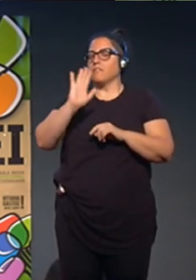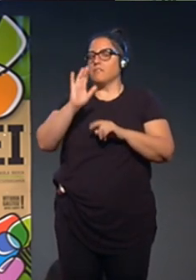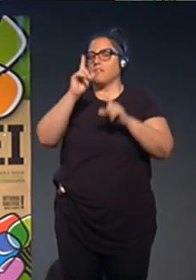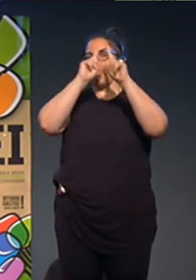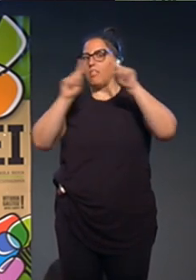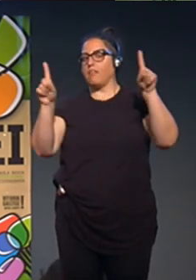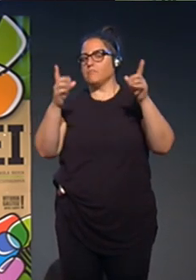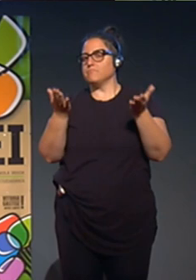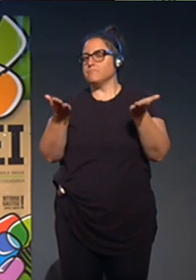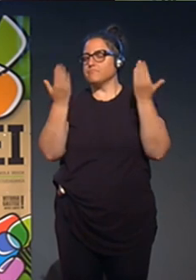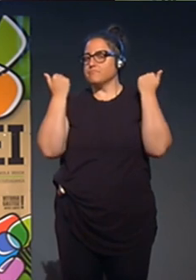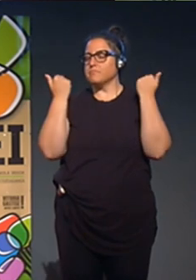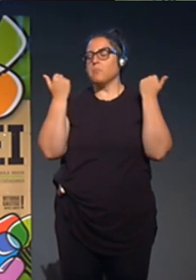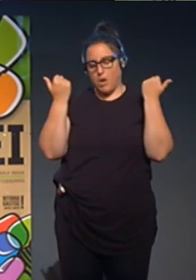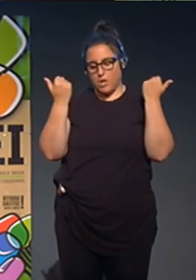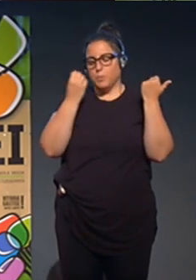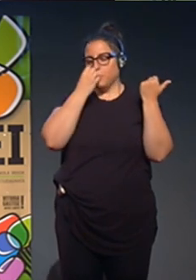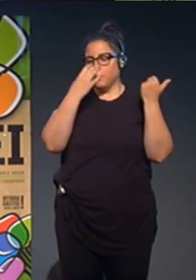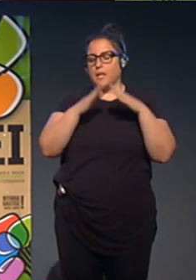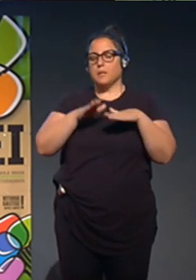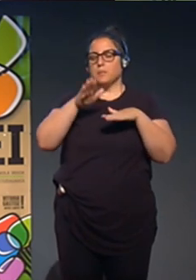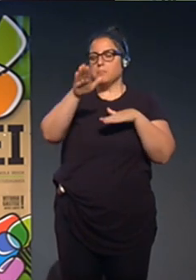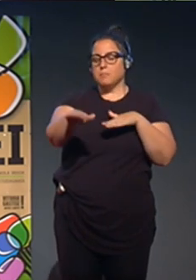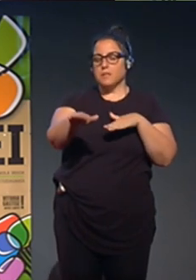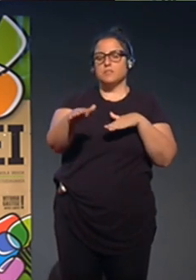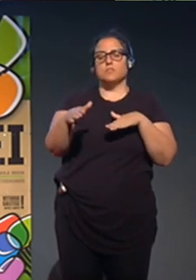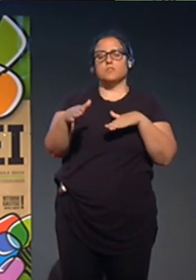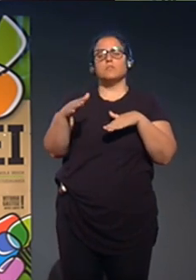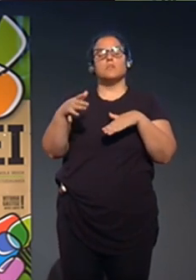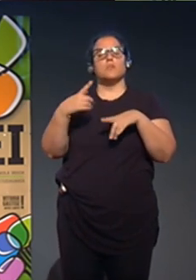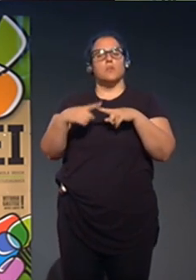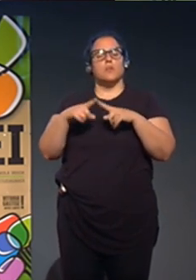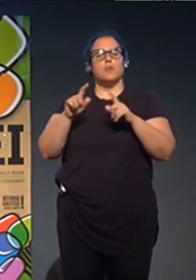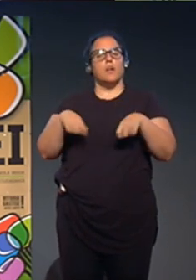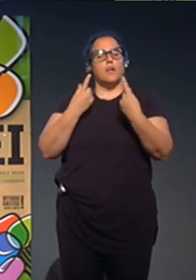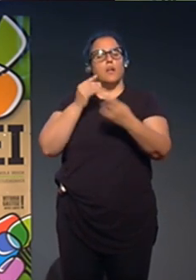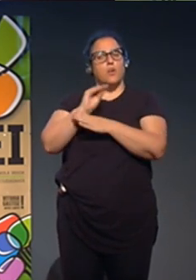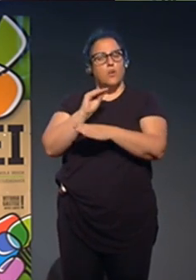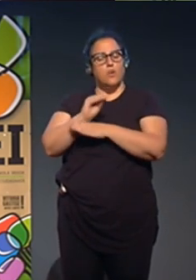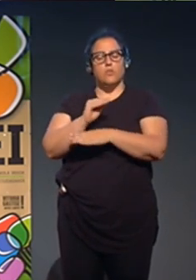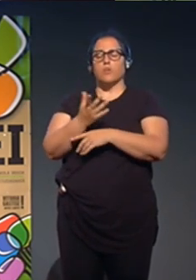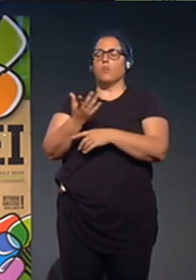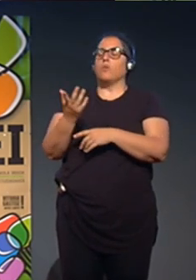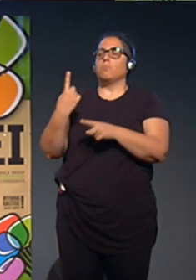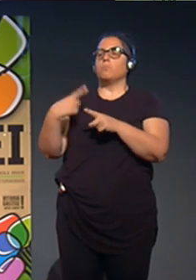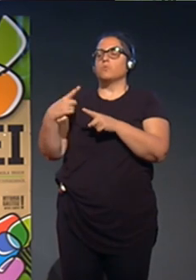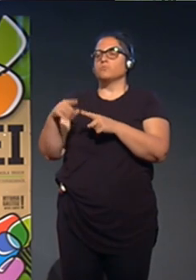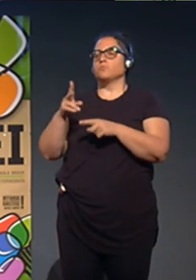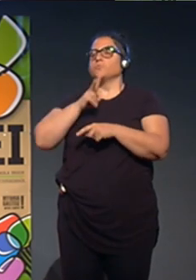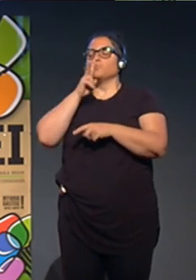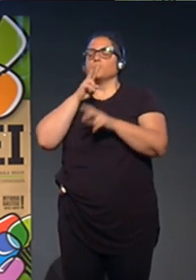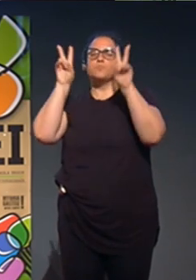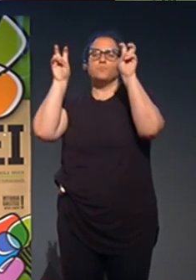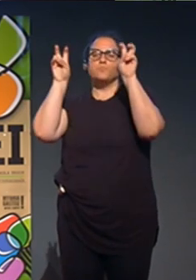paso bonito que ustedes tengan eh stands en los que venden productos ecológicos en los que venden productos verdes Pero cuidado que cuando